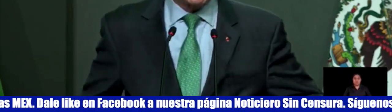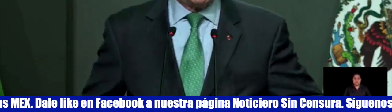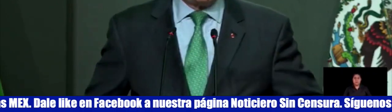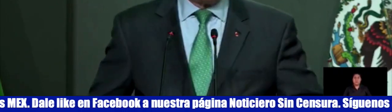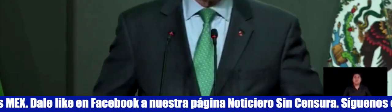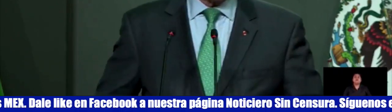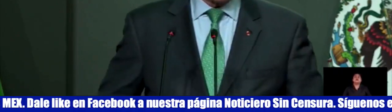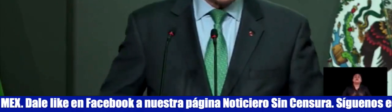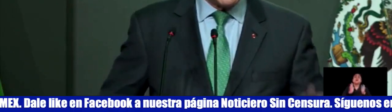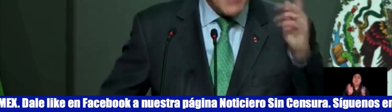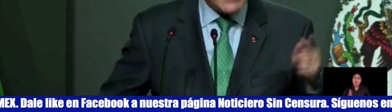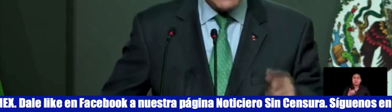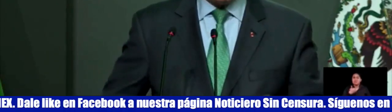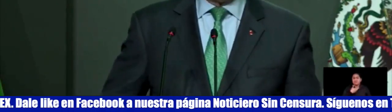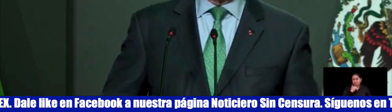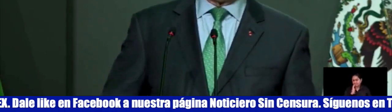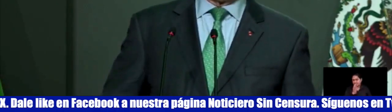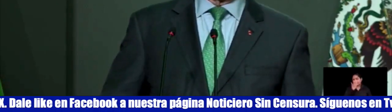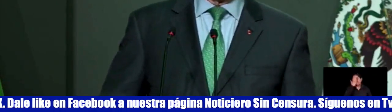Conozco a México,